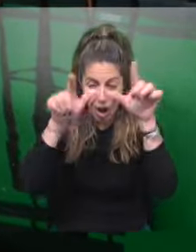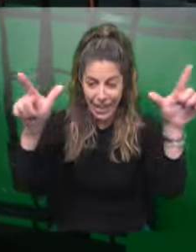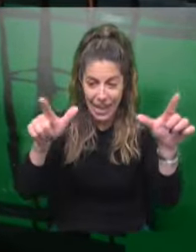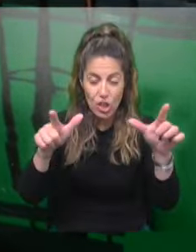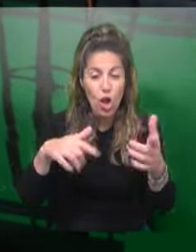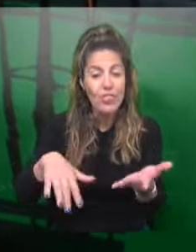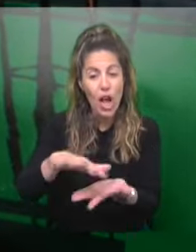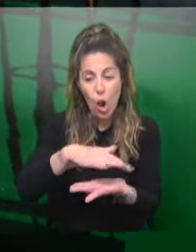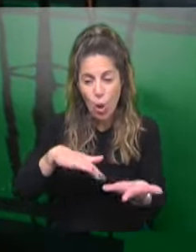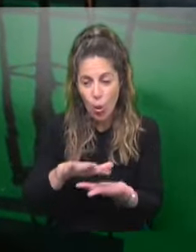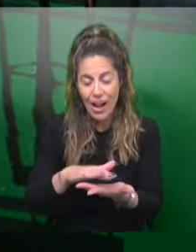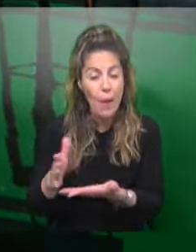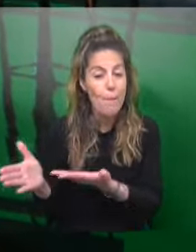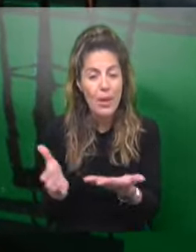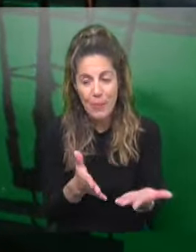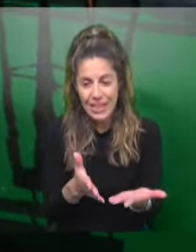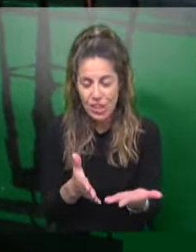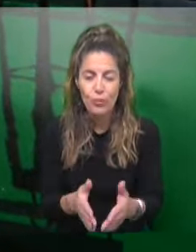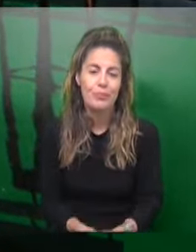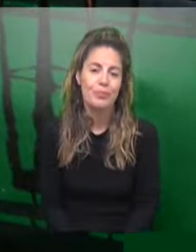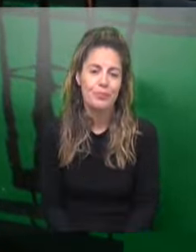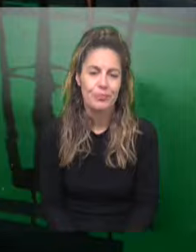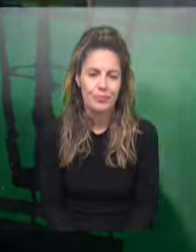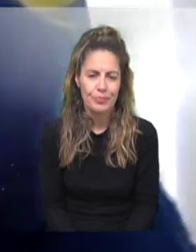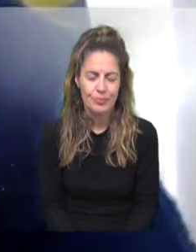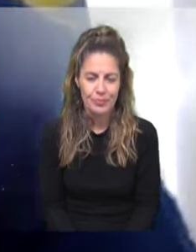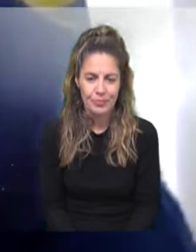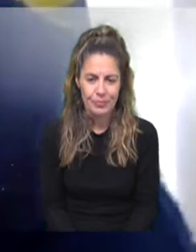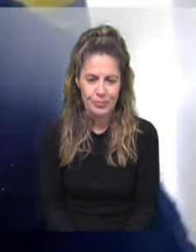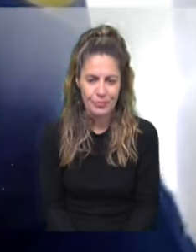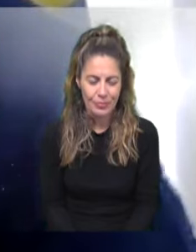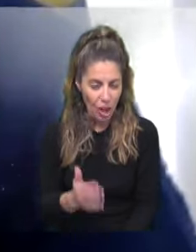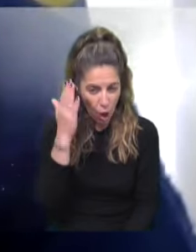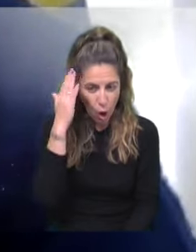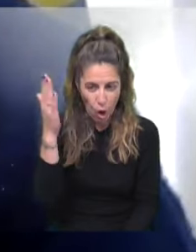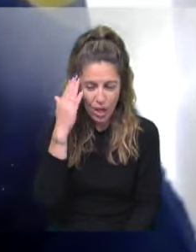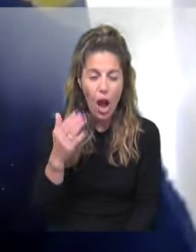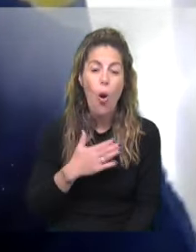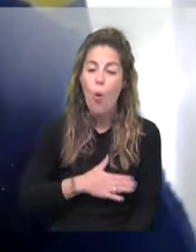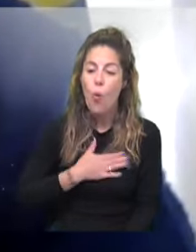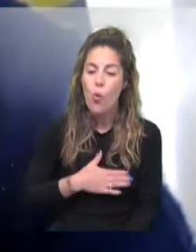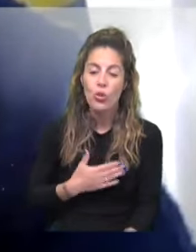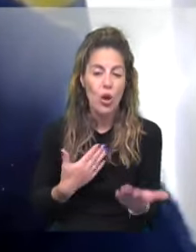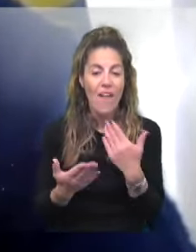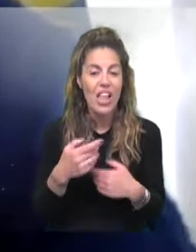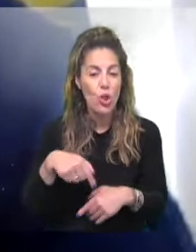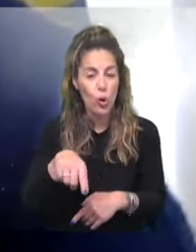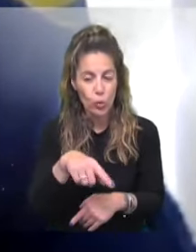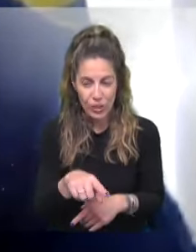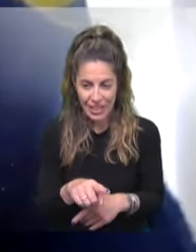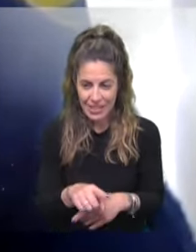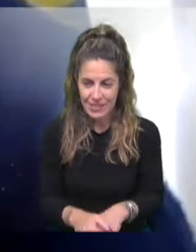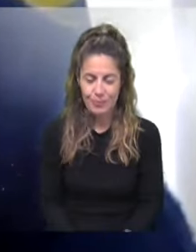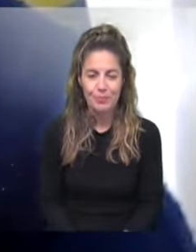bienvenido un gusto de tenerlo con nosotros sí Hola Hola Qué tal Bueno un gusto estar hablando con ustedes